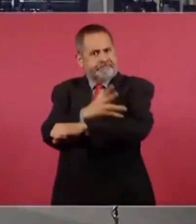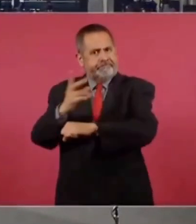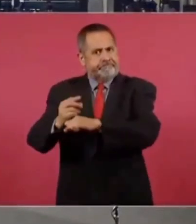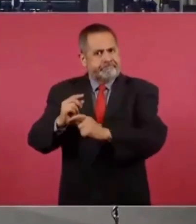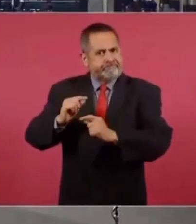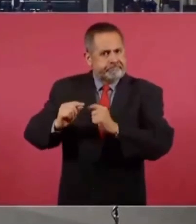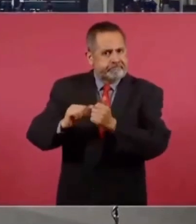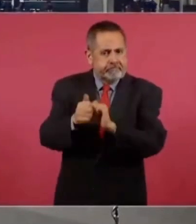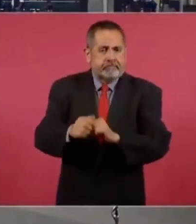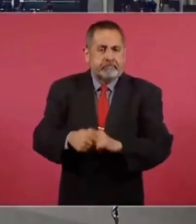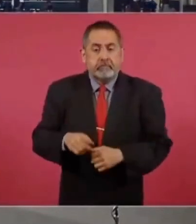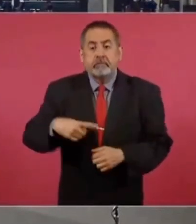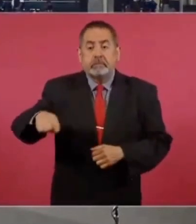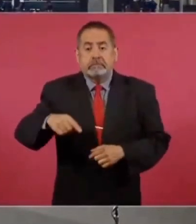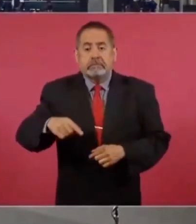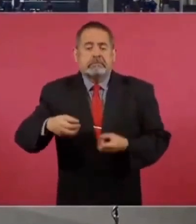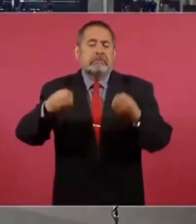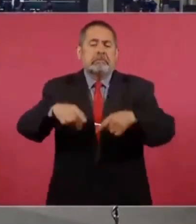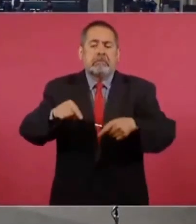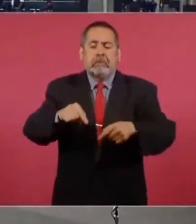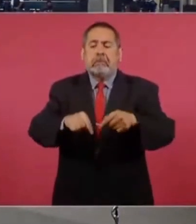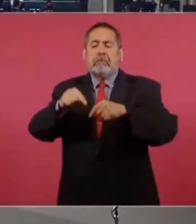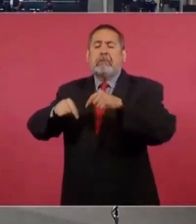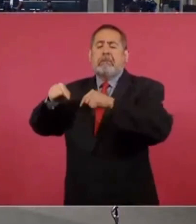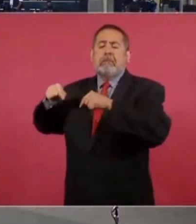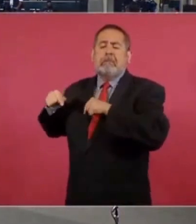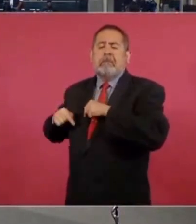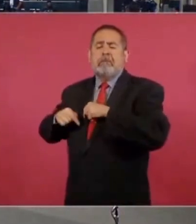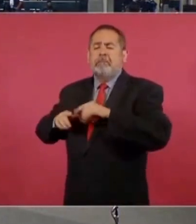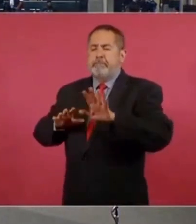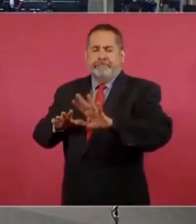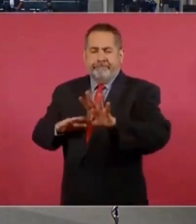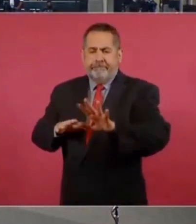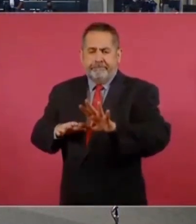Y ni un paso atrás, ni para tomar impulso.